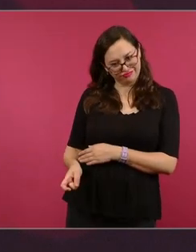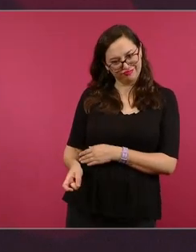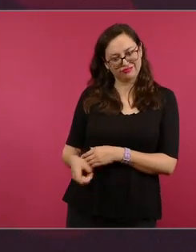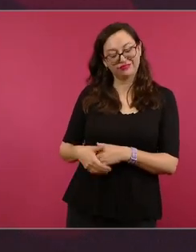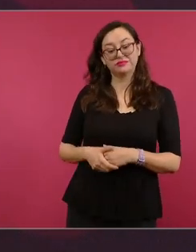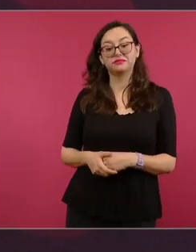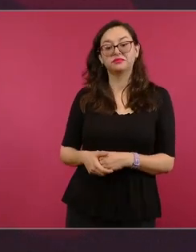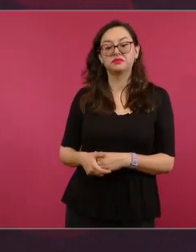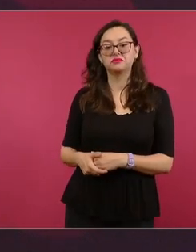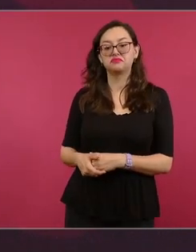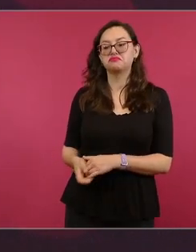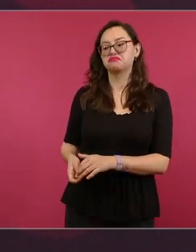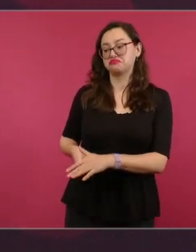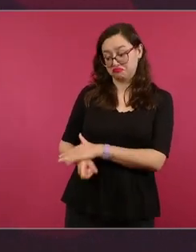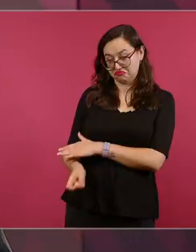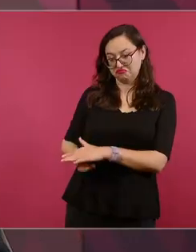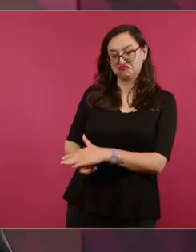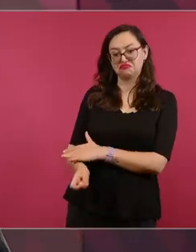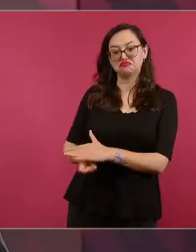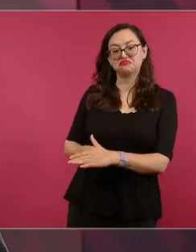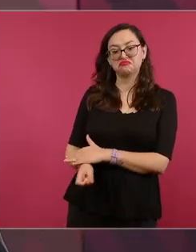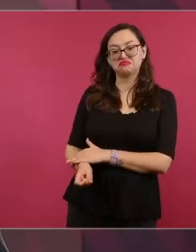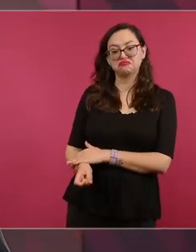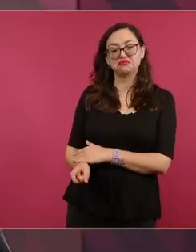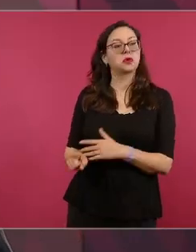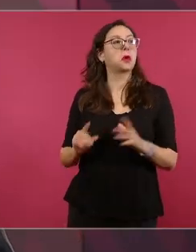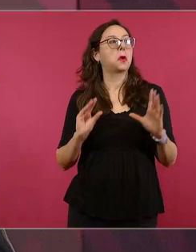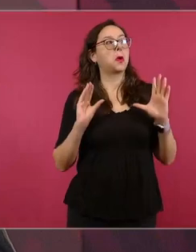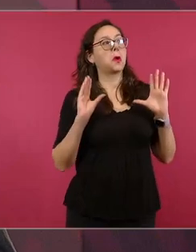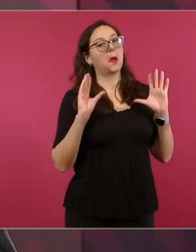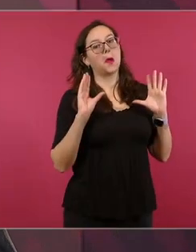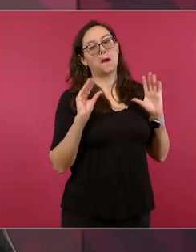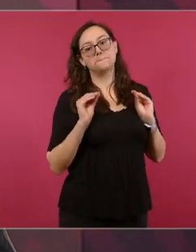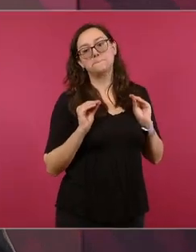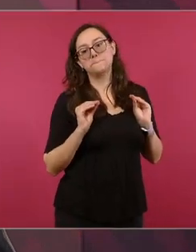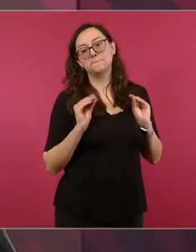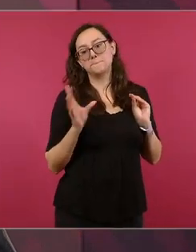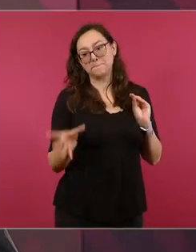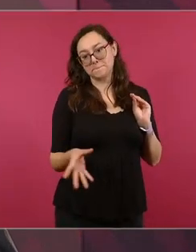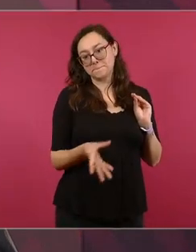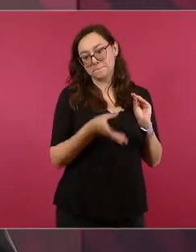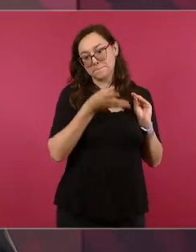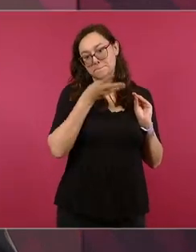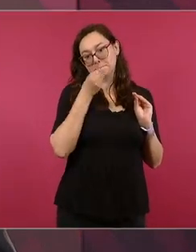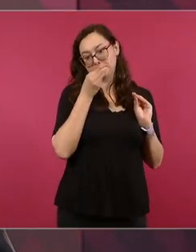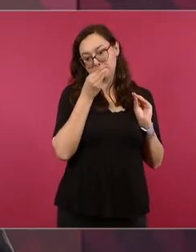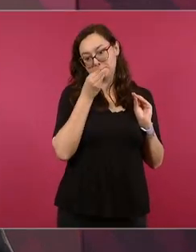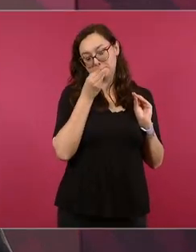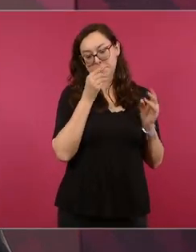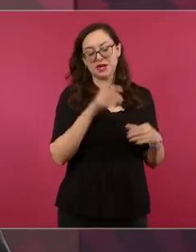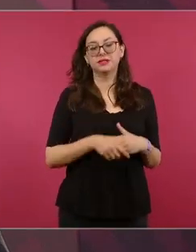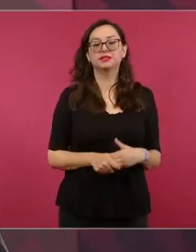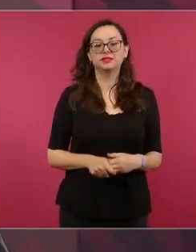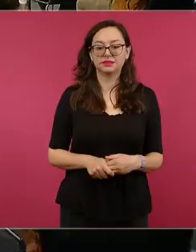Y maiceaban al gallo y dejaba de cantar el gallo.